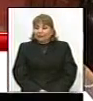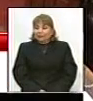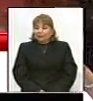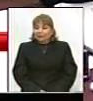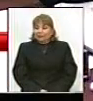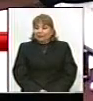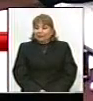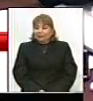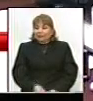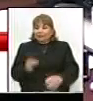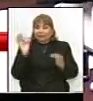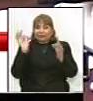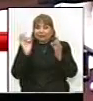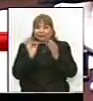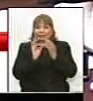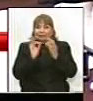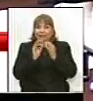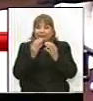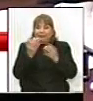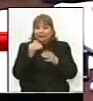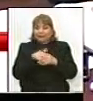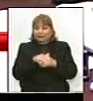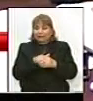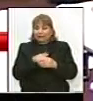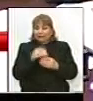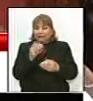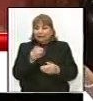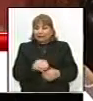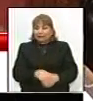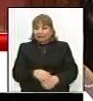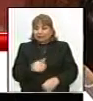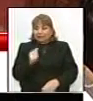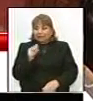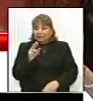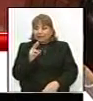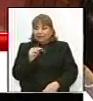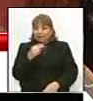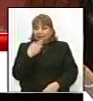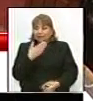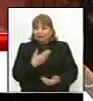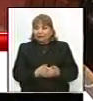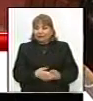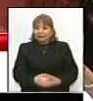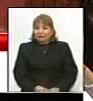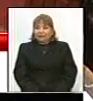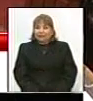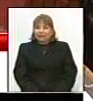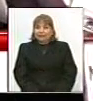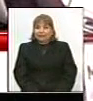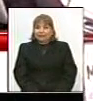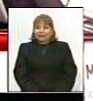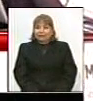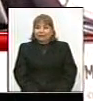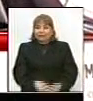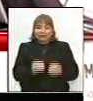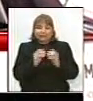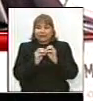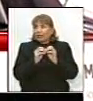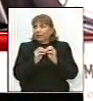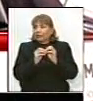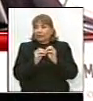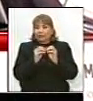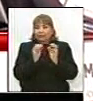Superman. No. Precisión final antes de ir a votación, congresista Arana. Gracias, presidenta. Bueno, ratifica